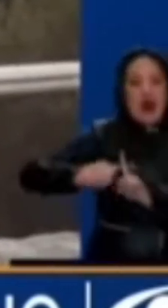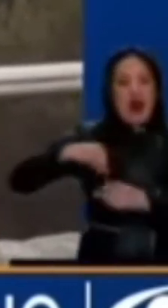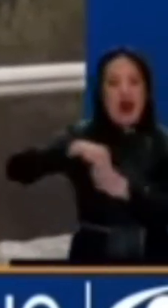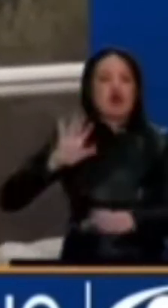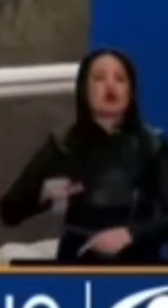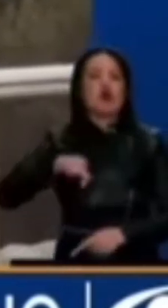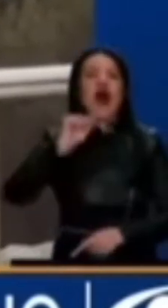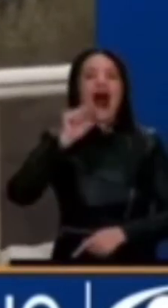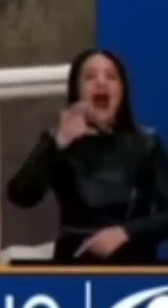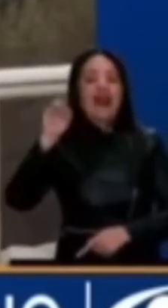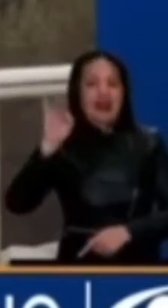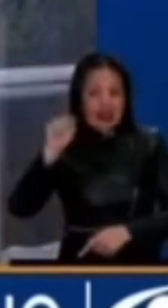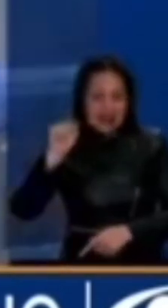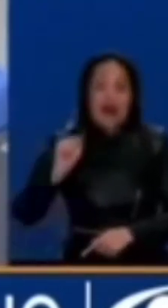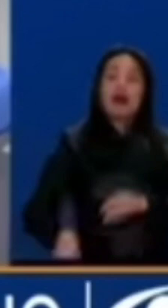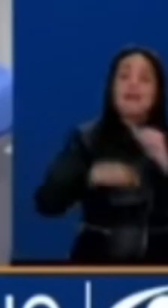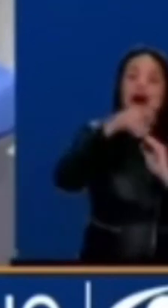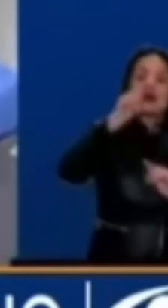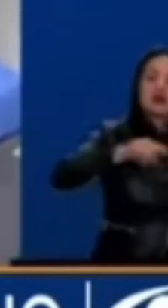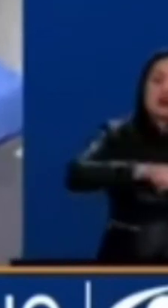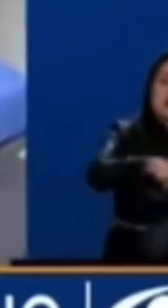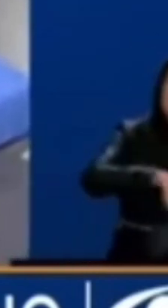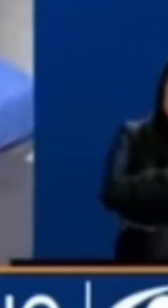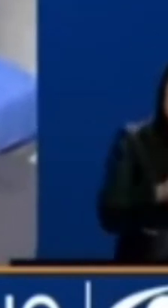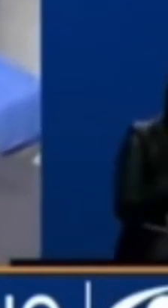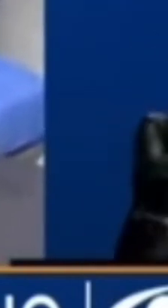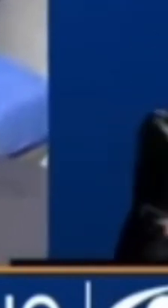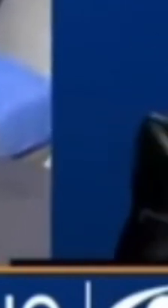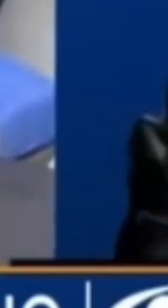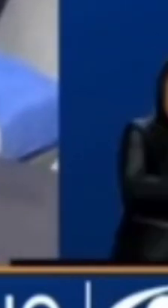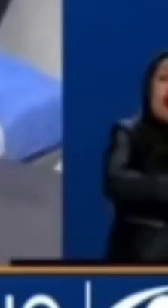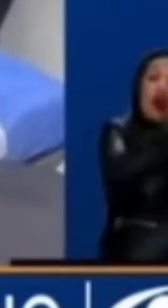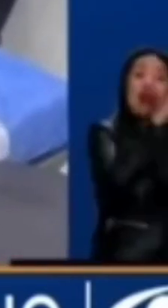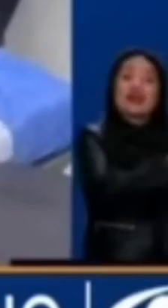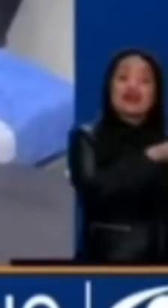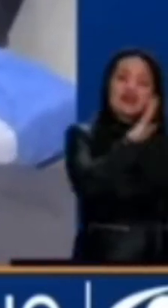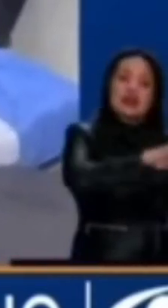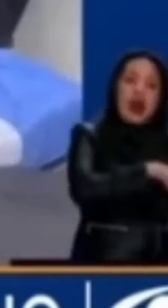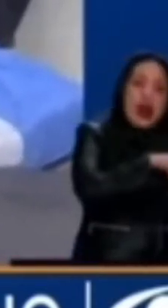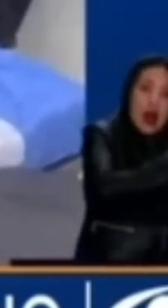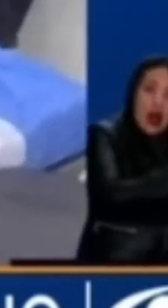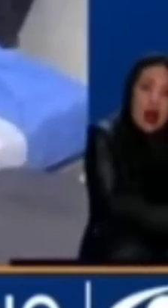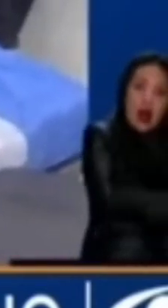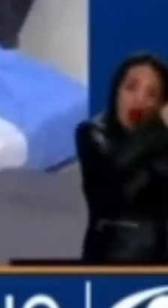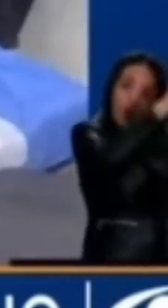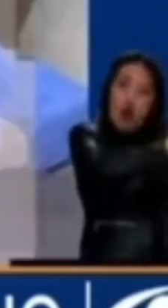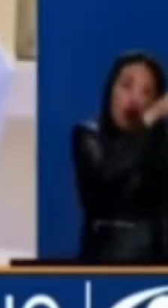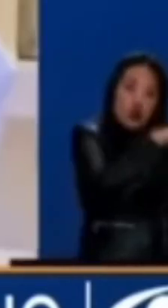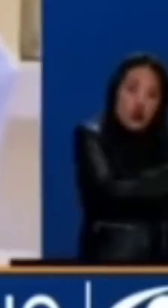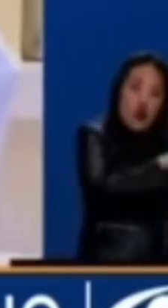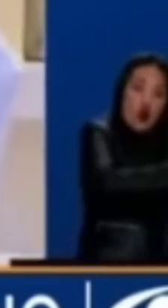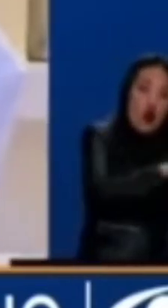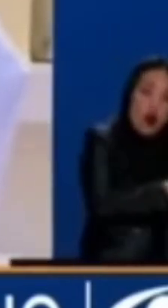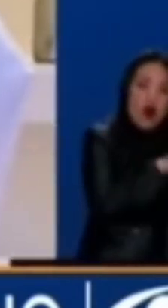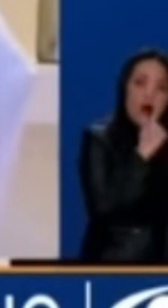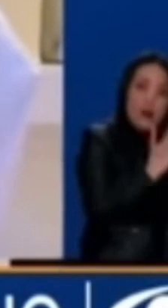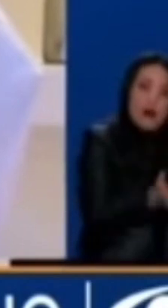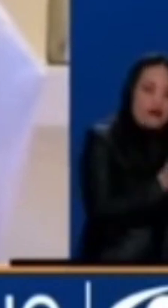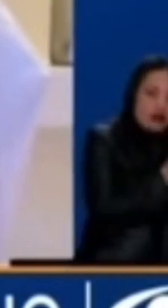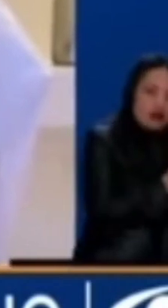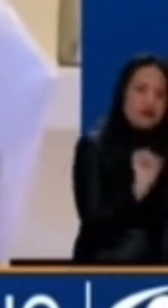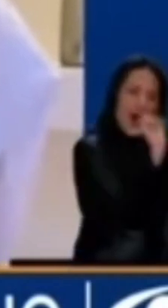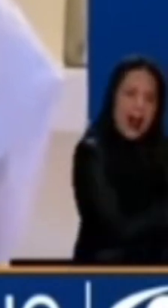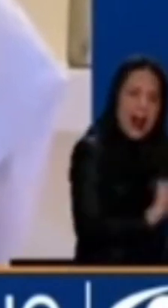había reservado una habitación en otro hotel en cuya habitación se descubrió que habían lavado un refrigerador